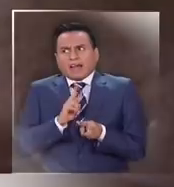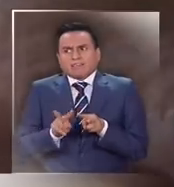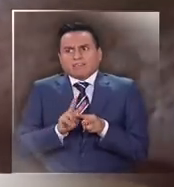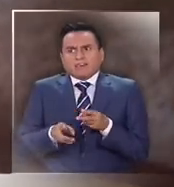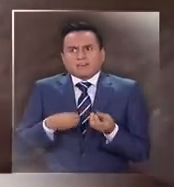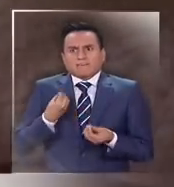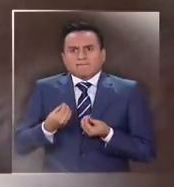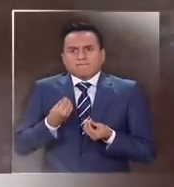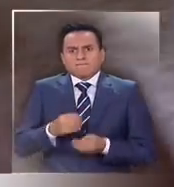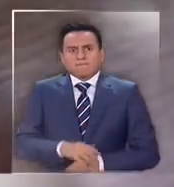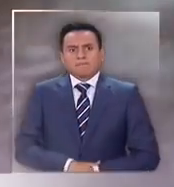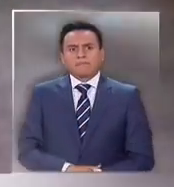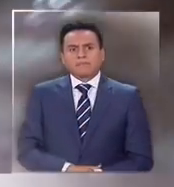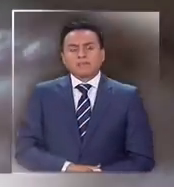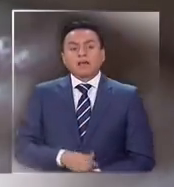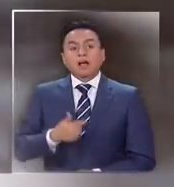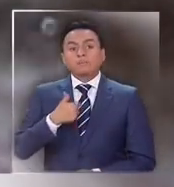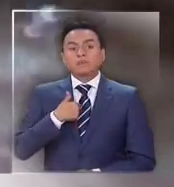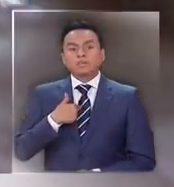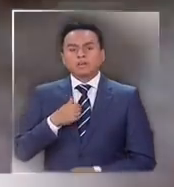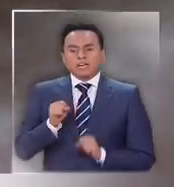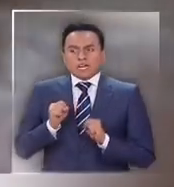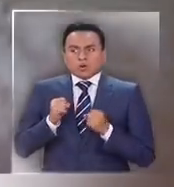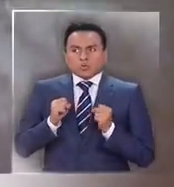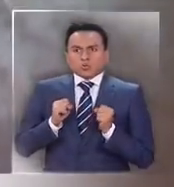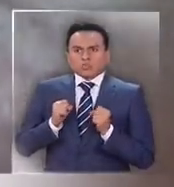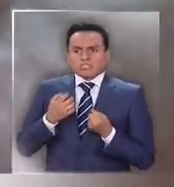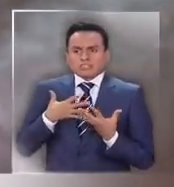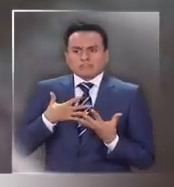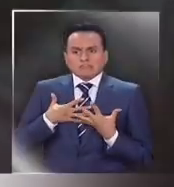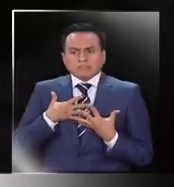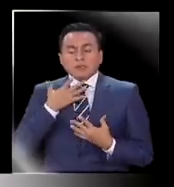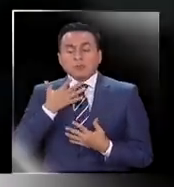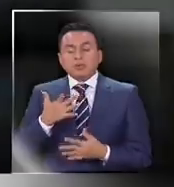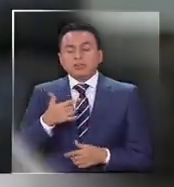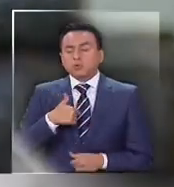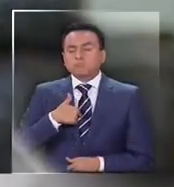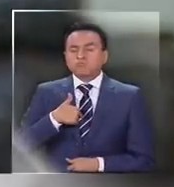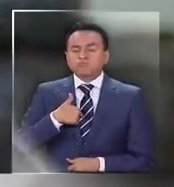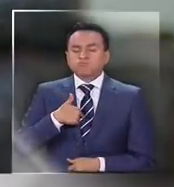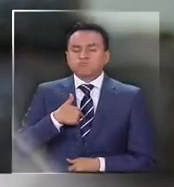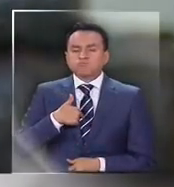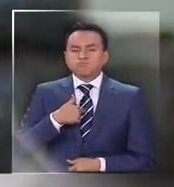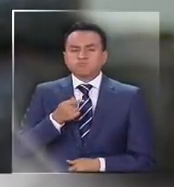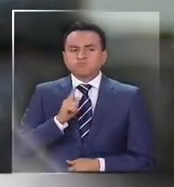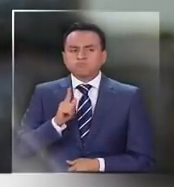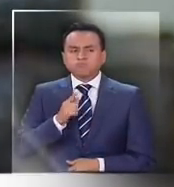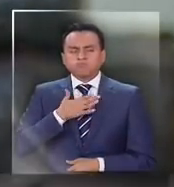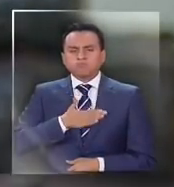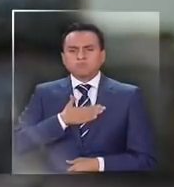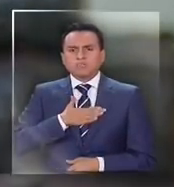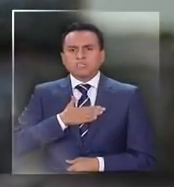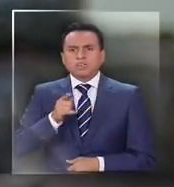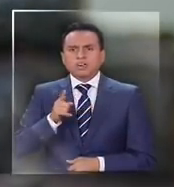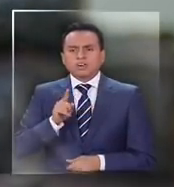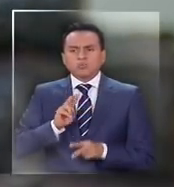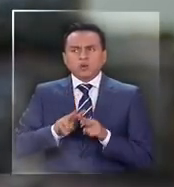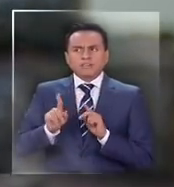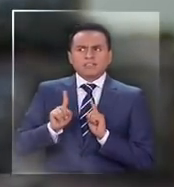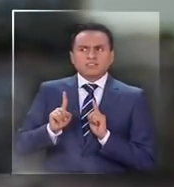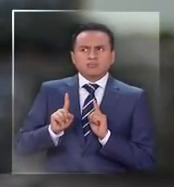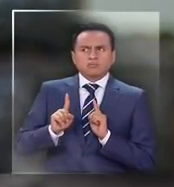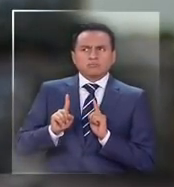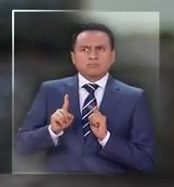hacer. Y a mí me da angustia porque yo no quería que por no hacer eso